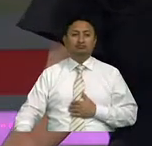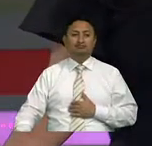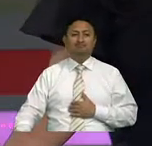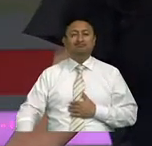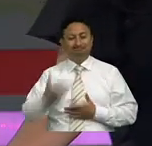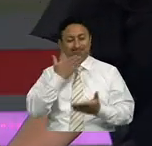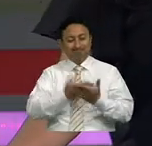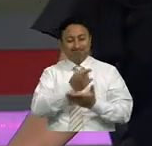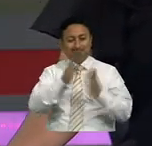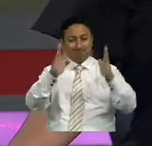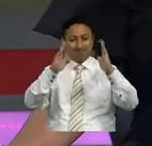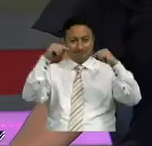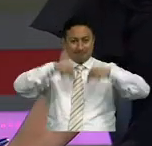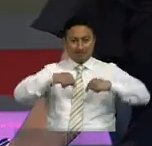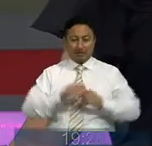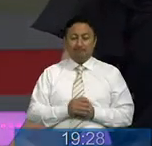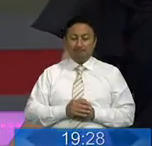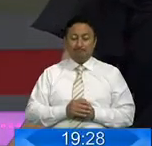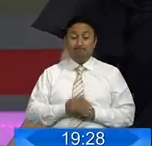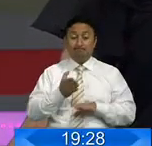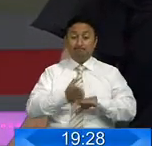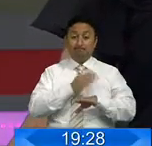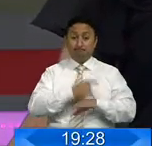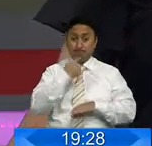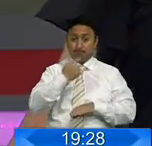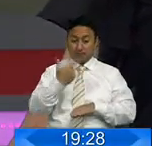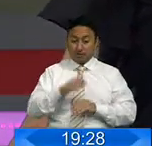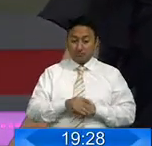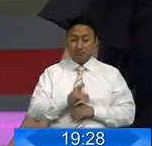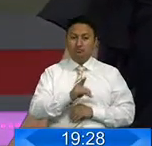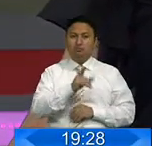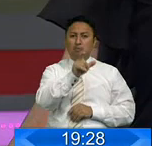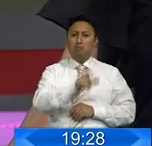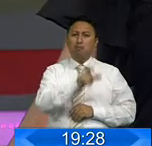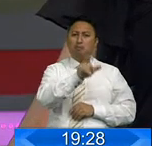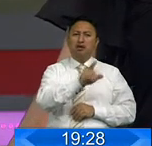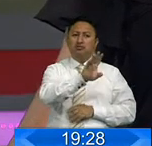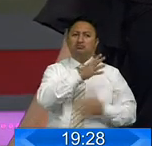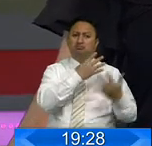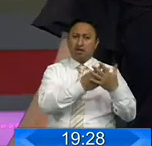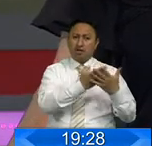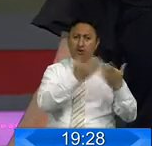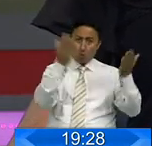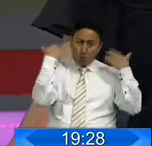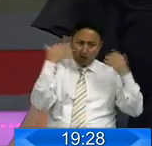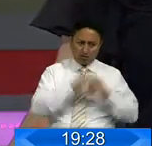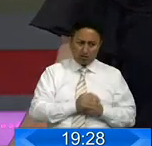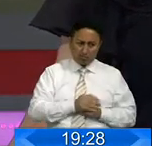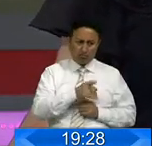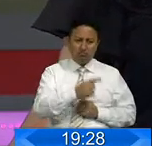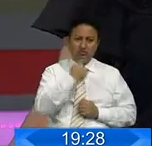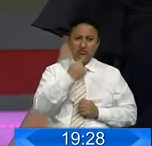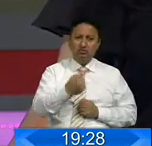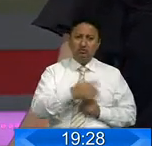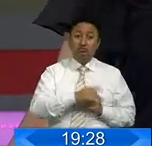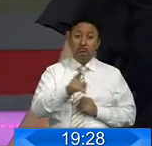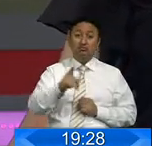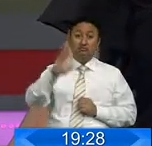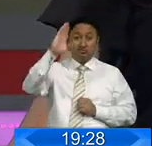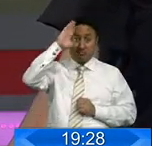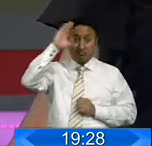gracias por seguir en nuestra sintonía como la anunciamos familiares de los papeles en guayaquil cuestionen el comunicado de la institución